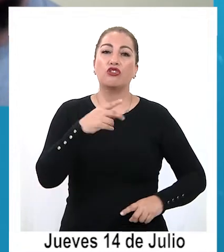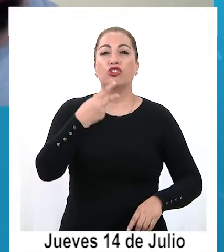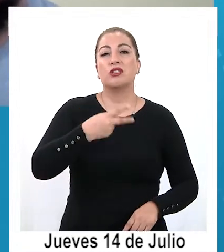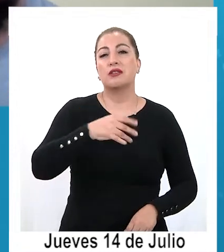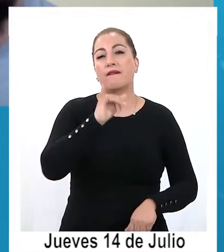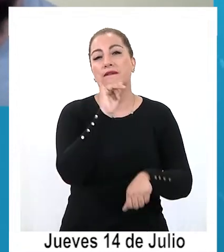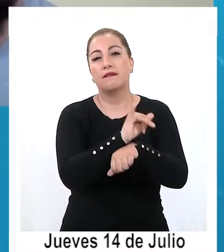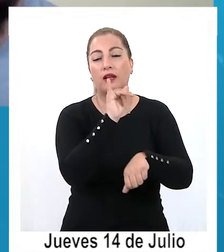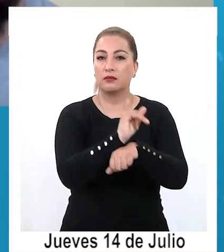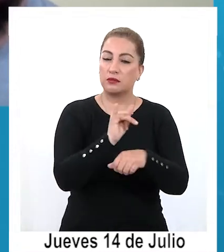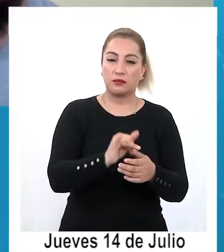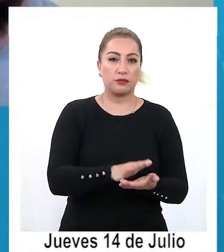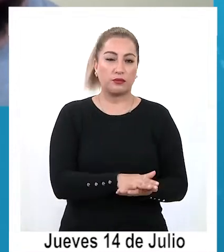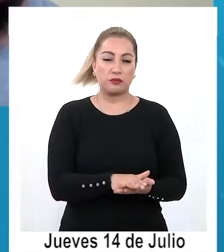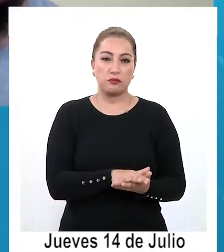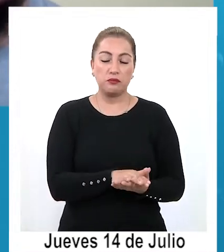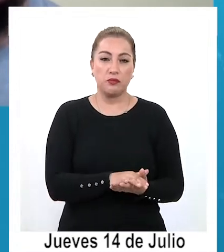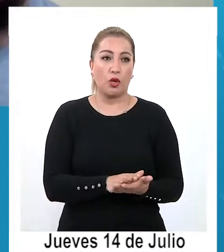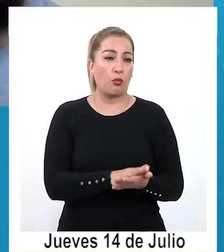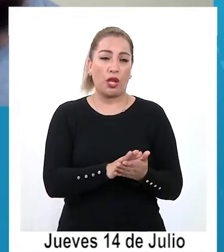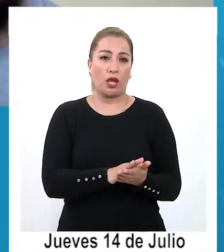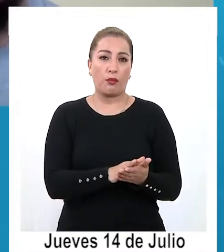por ejemplo, no va a existir